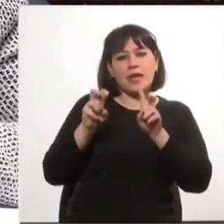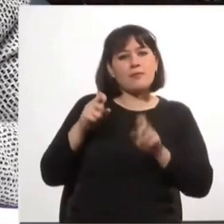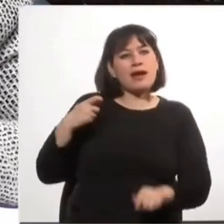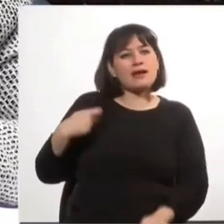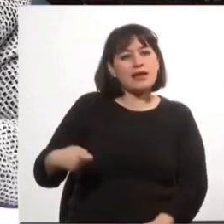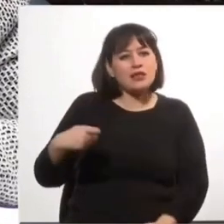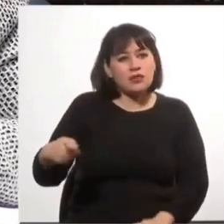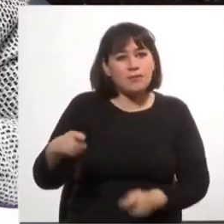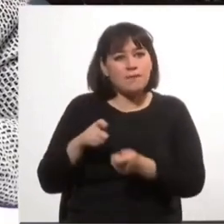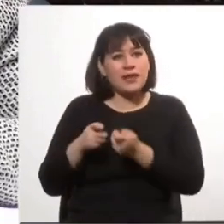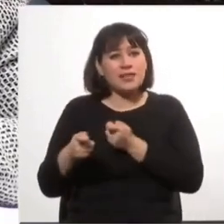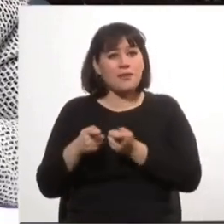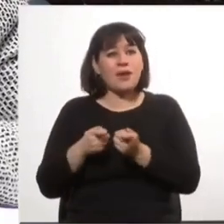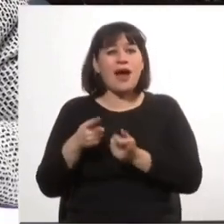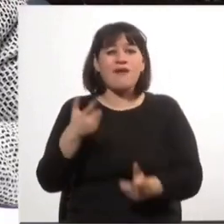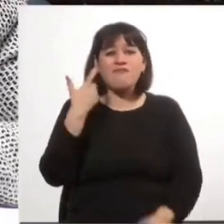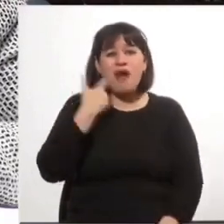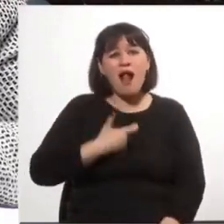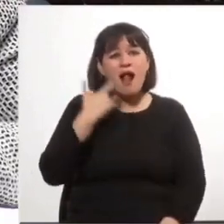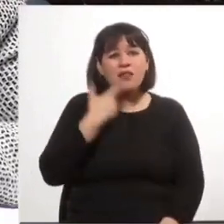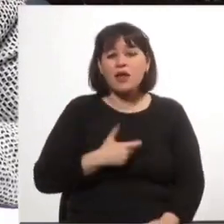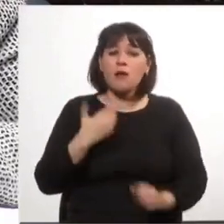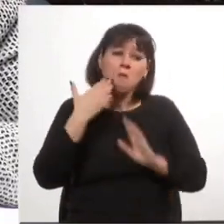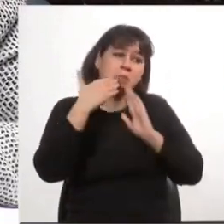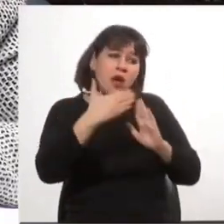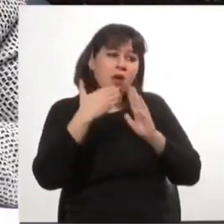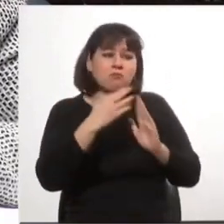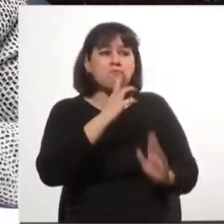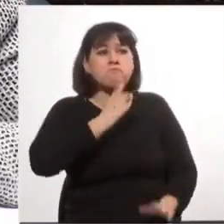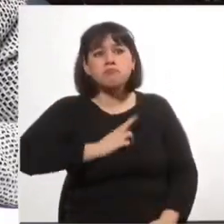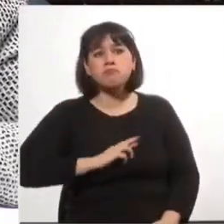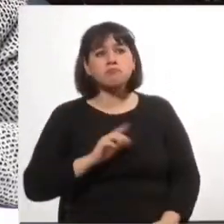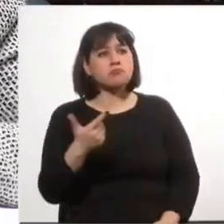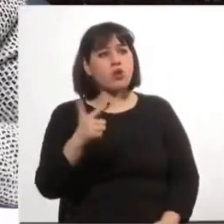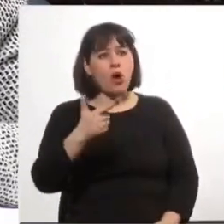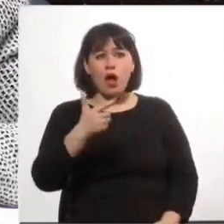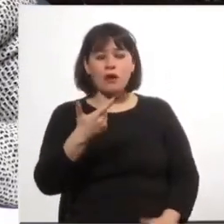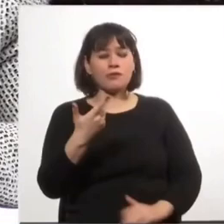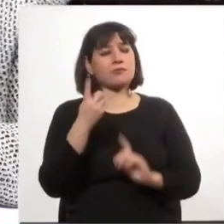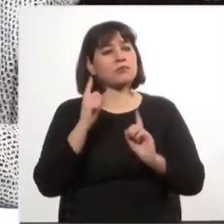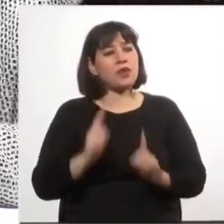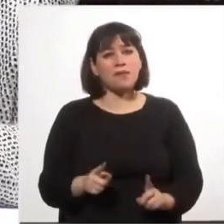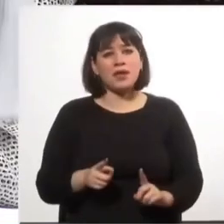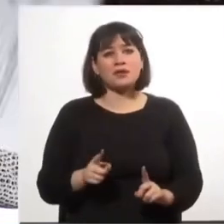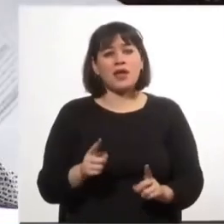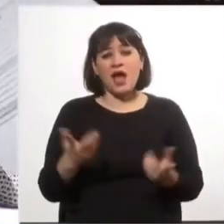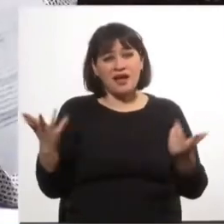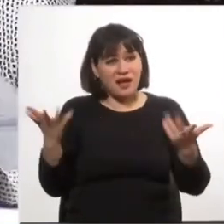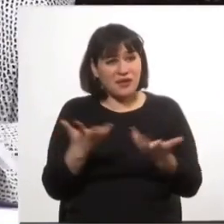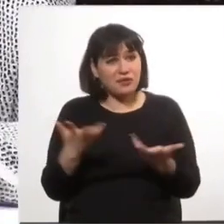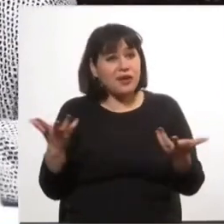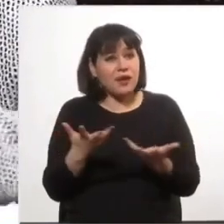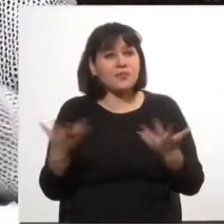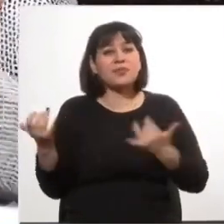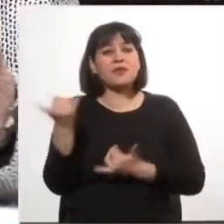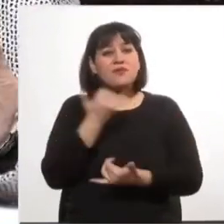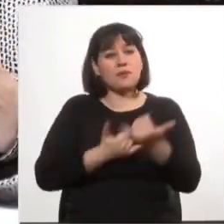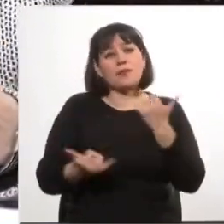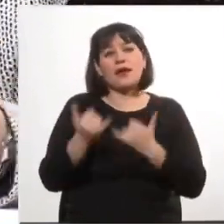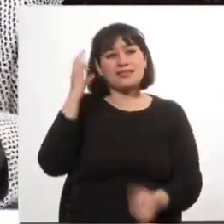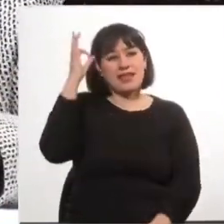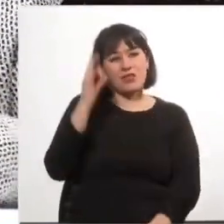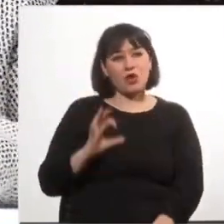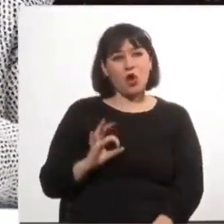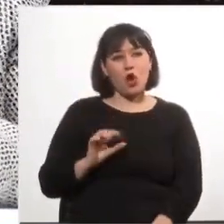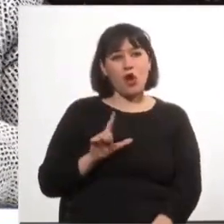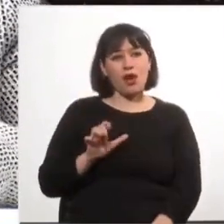ahí quedaron una cantidad de preguntas sin respuestas. Incluso ahora que informa el senador